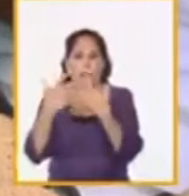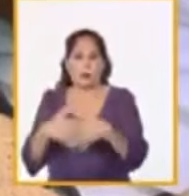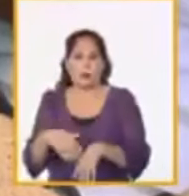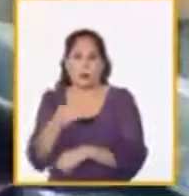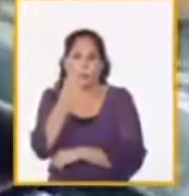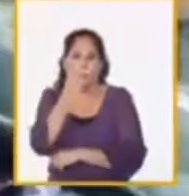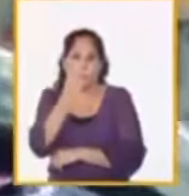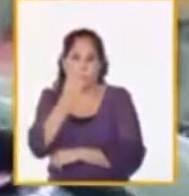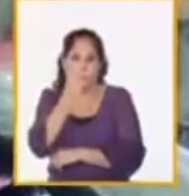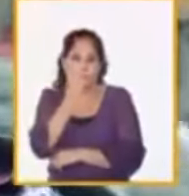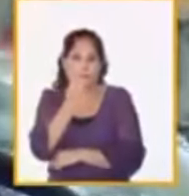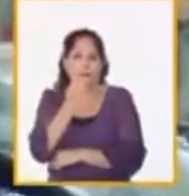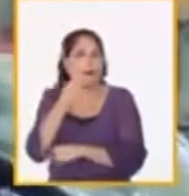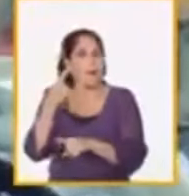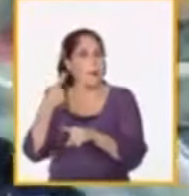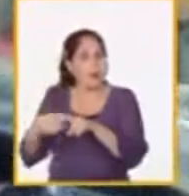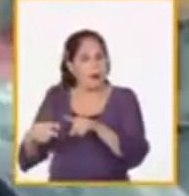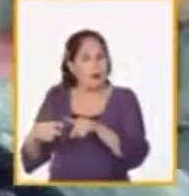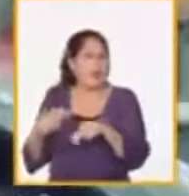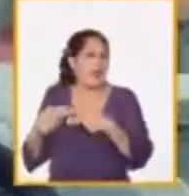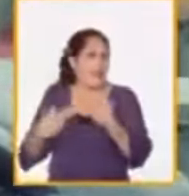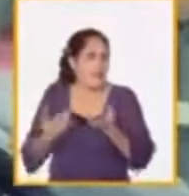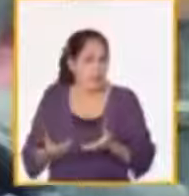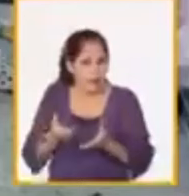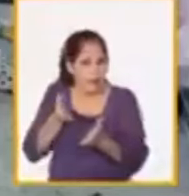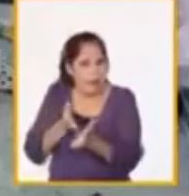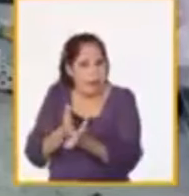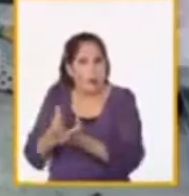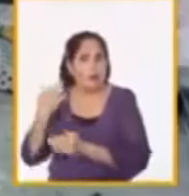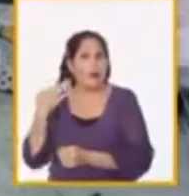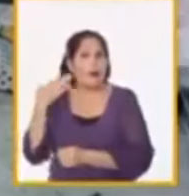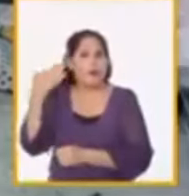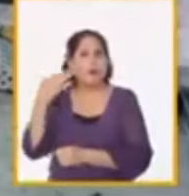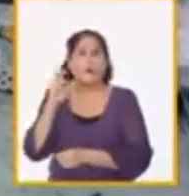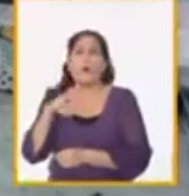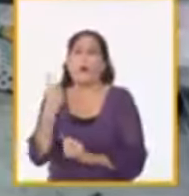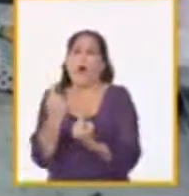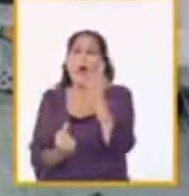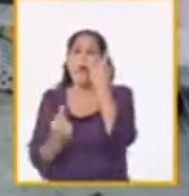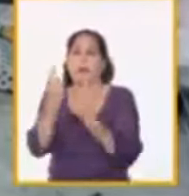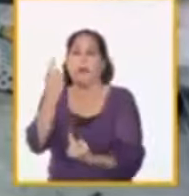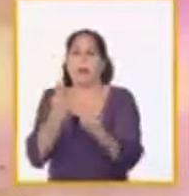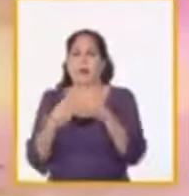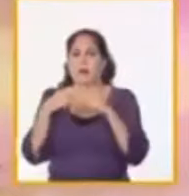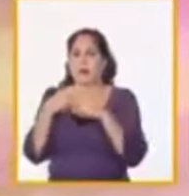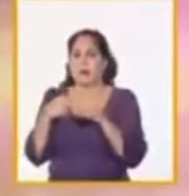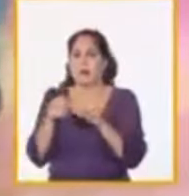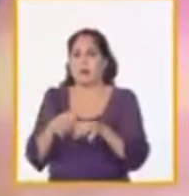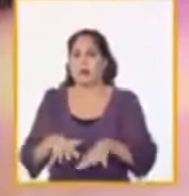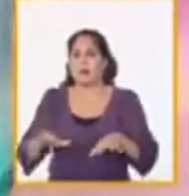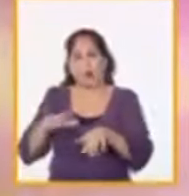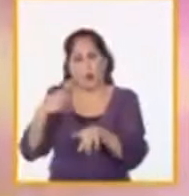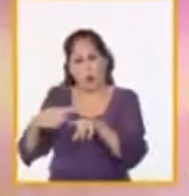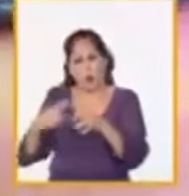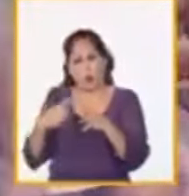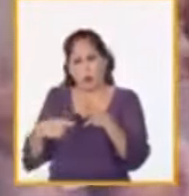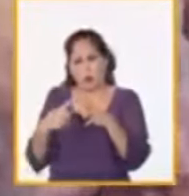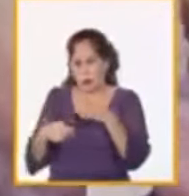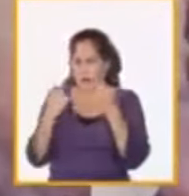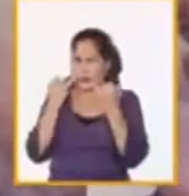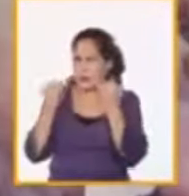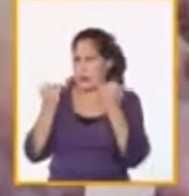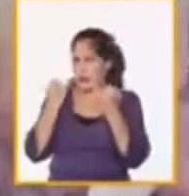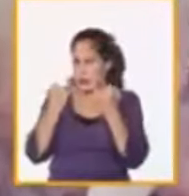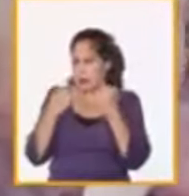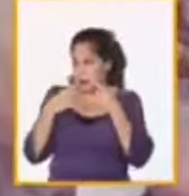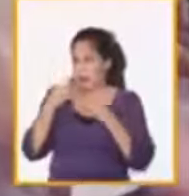alimentaria, los desafíos que enfrenta, las alternativas que se buscan y otros elementos de interés. Desde las